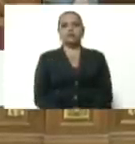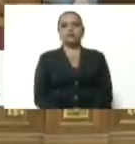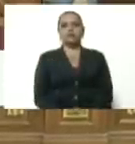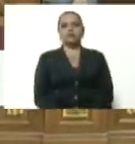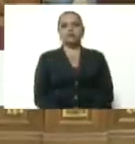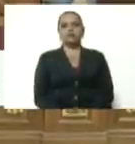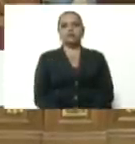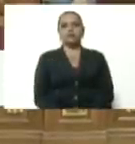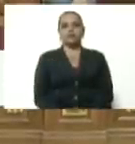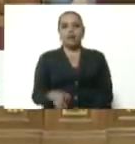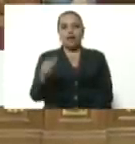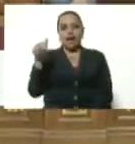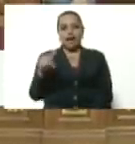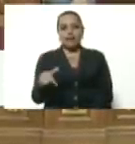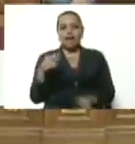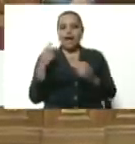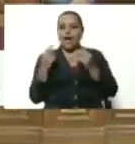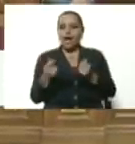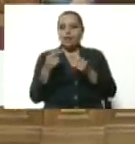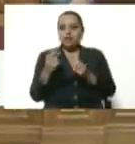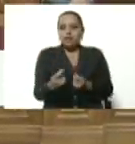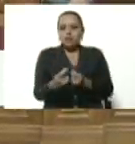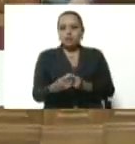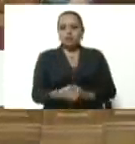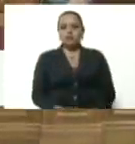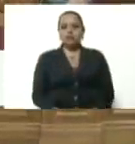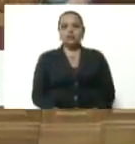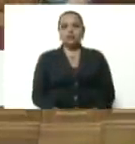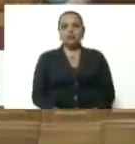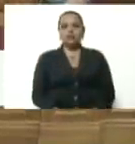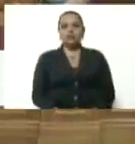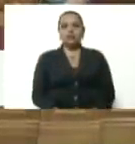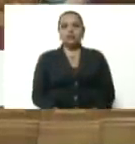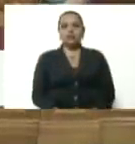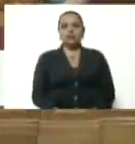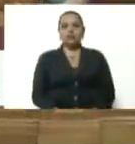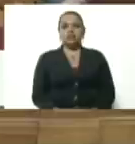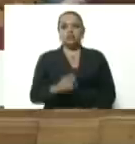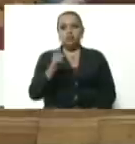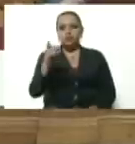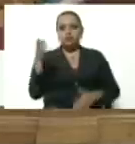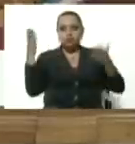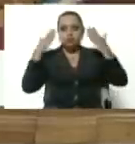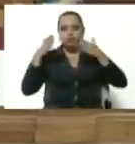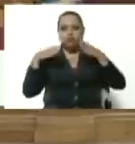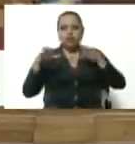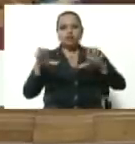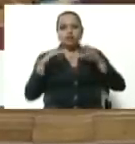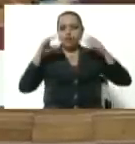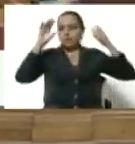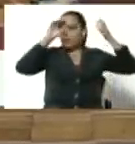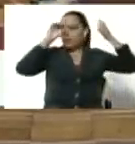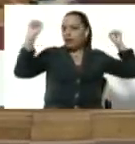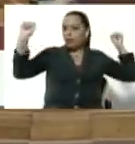Aquí, activos, como que esa fuese la instrucción que recibe un embajador.